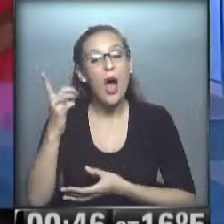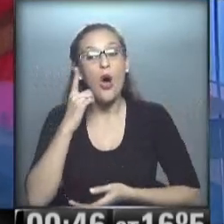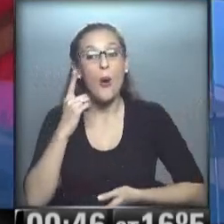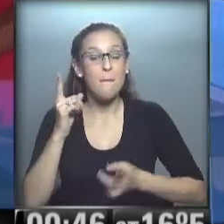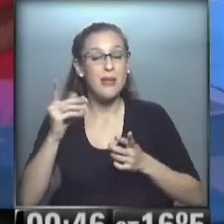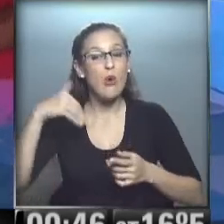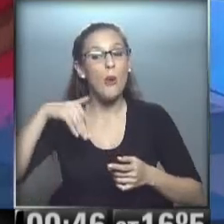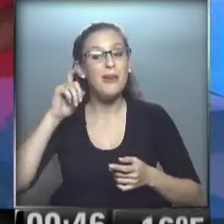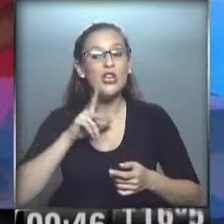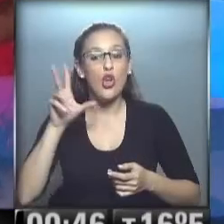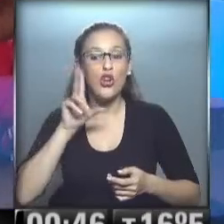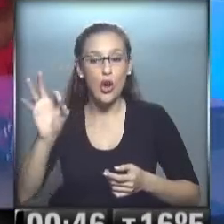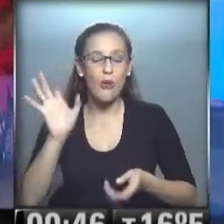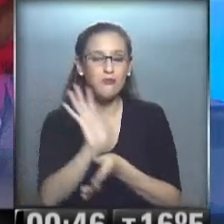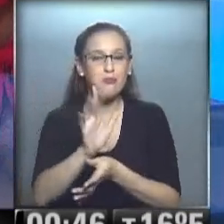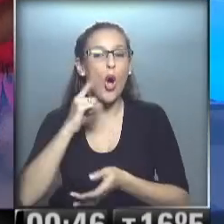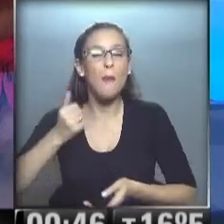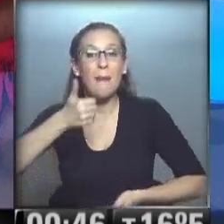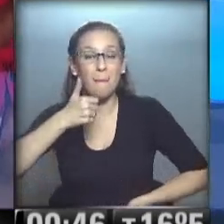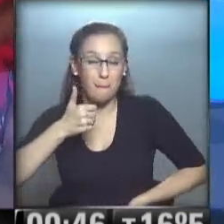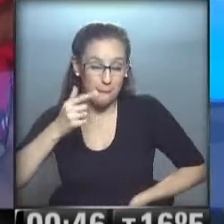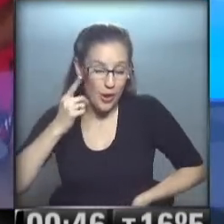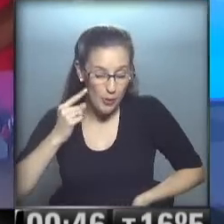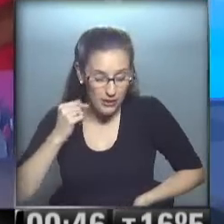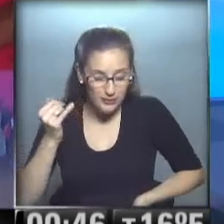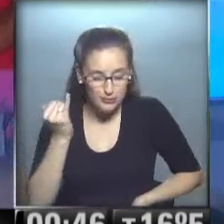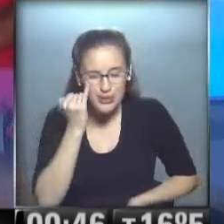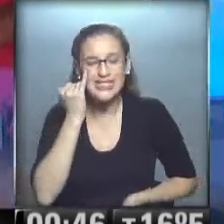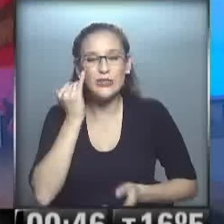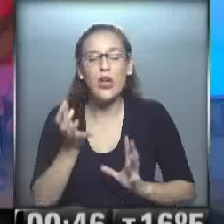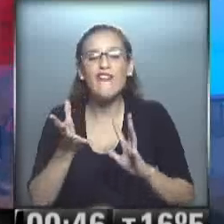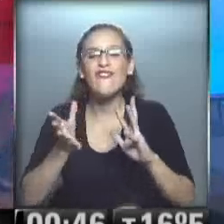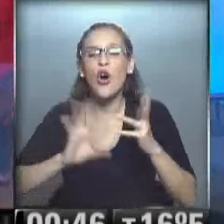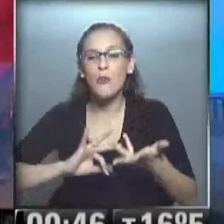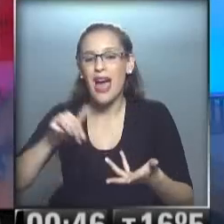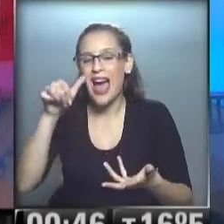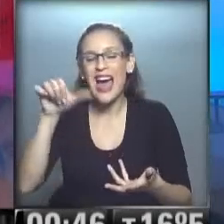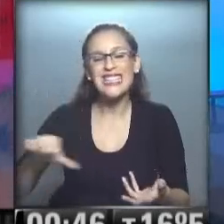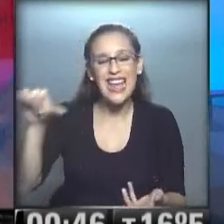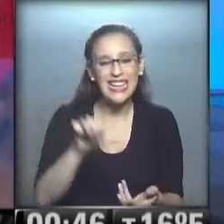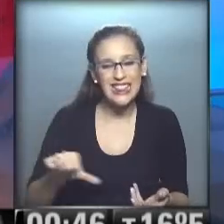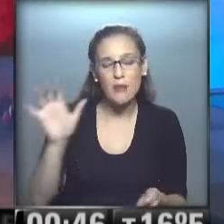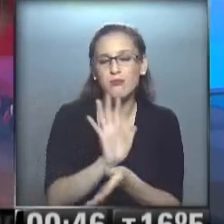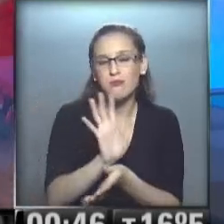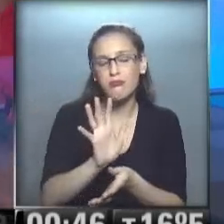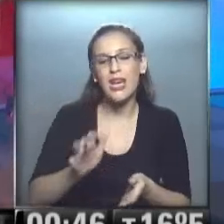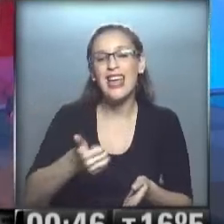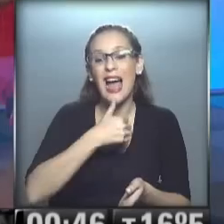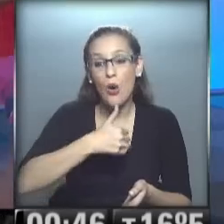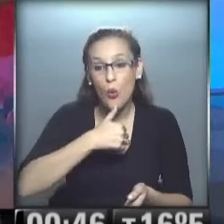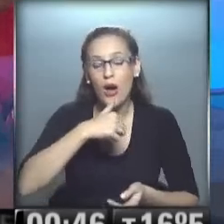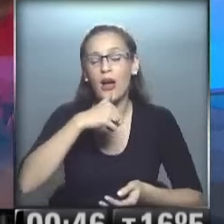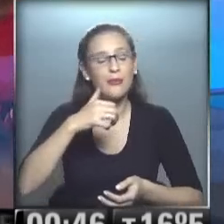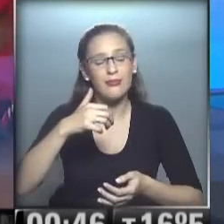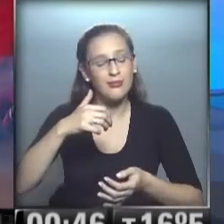hace es... hay distintos sistemas, pero uno, por ejemplo, pone como una especie de una capa de aceite sobre la orina y la orina, cuando se va acumulando, se va derramando,